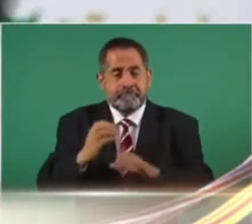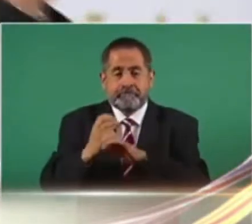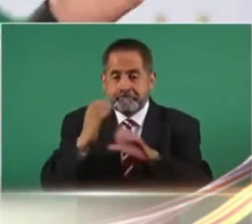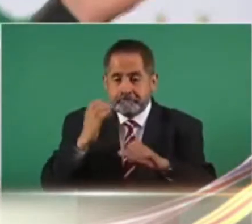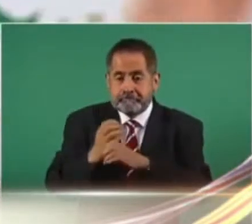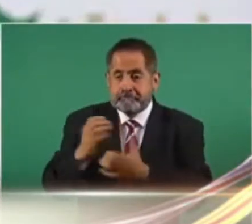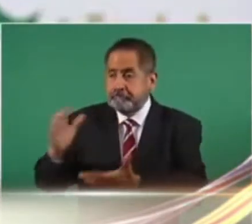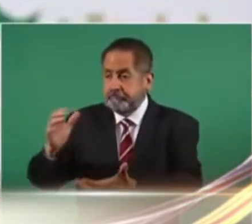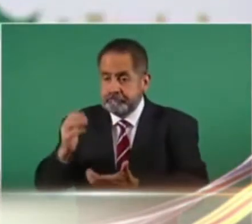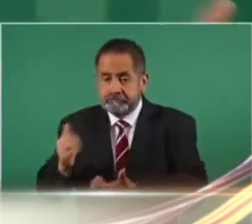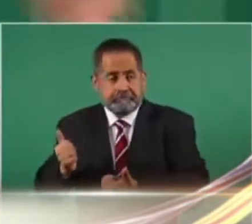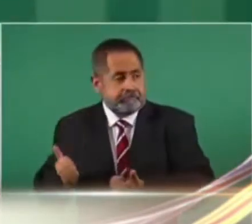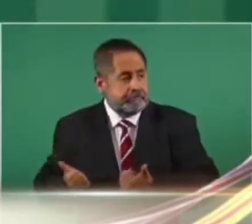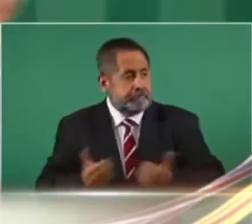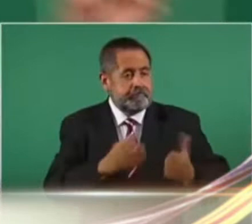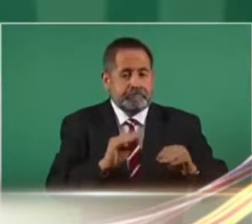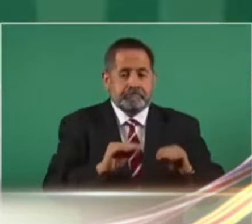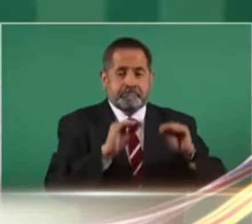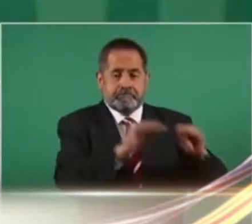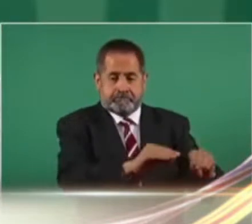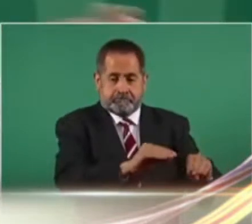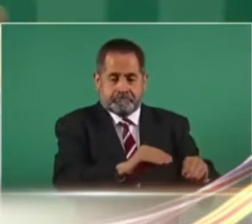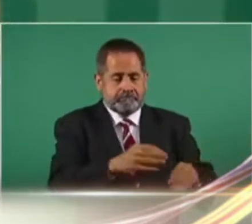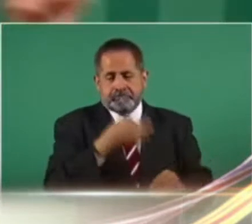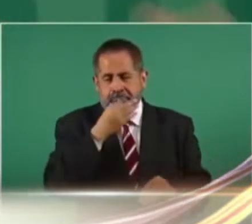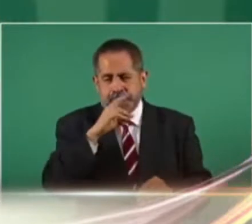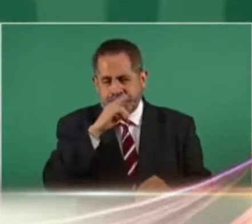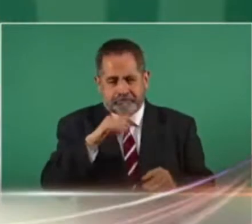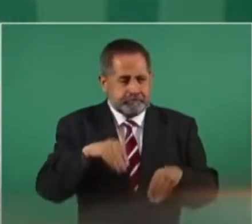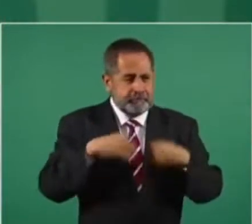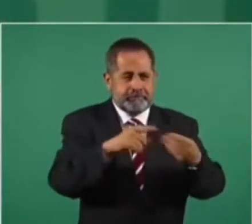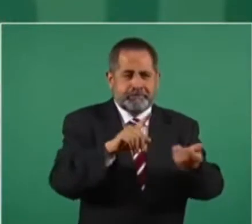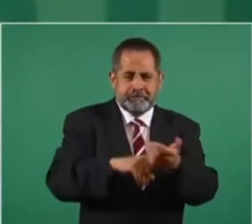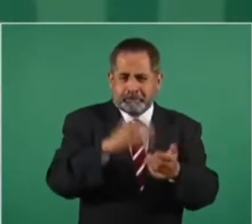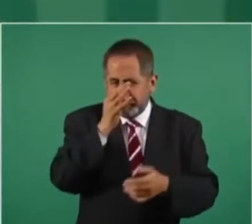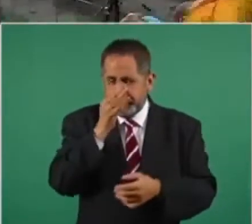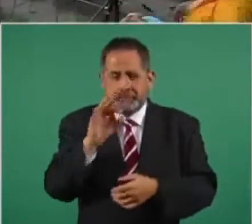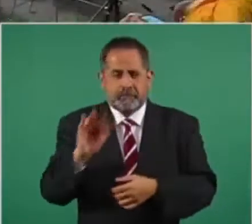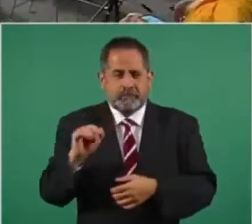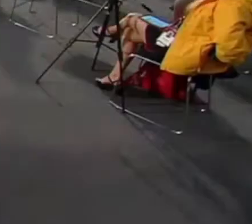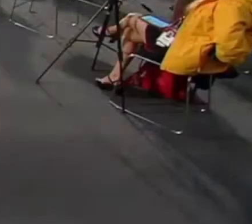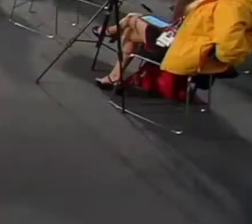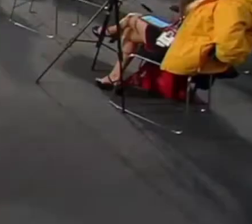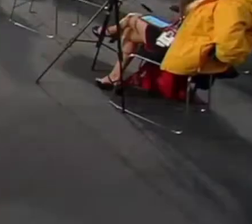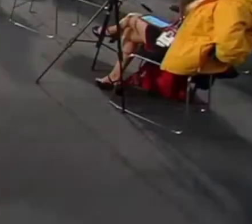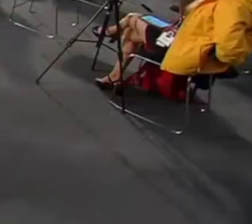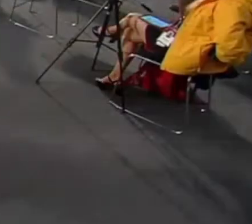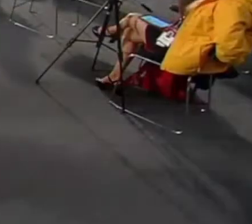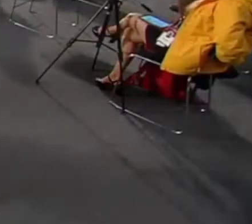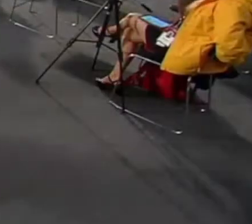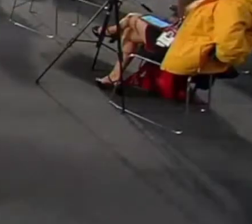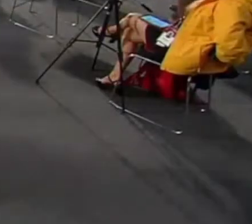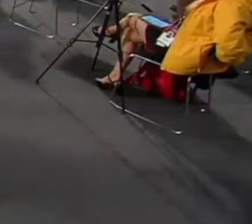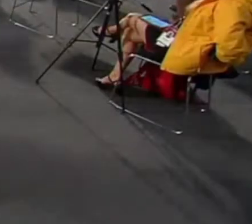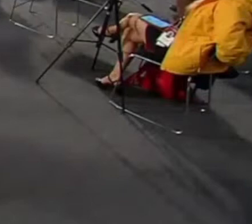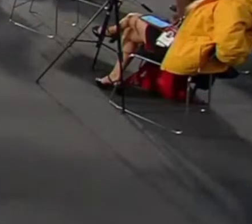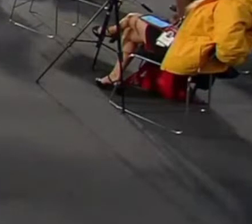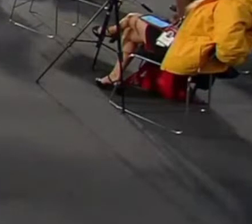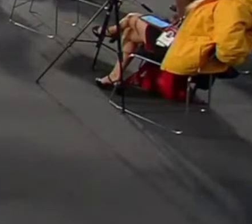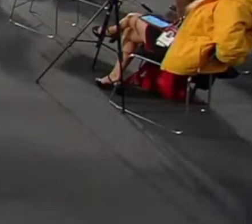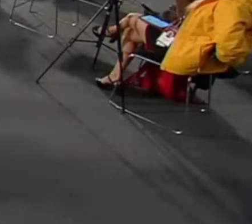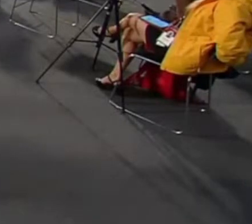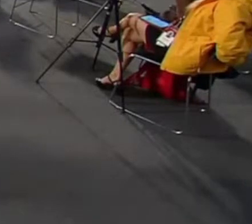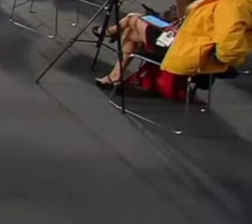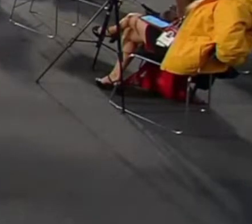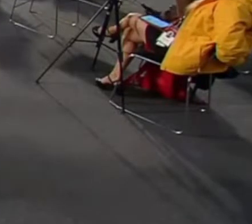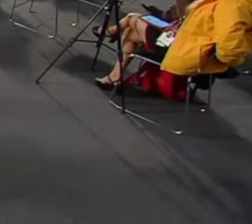se van, entregan la vacuna, eso es relativamente rápido, 48, 72 horas, y después se empiezan a desplazar a